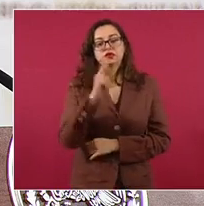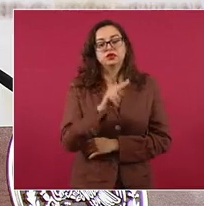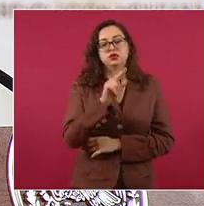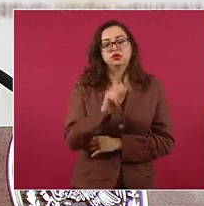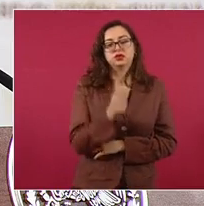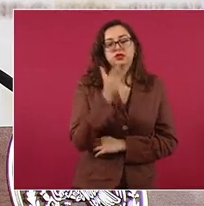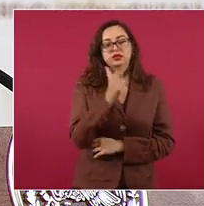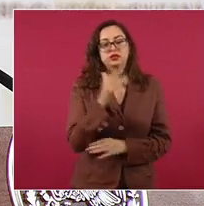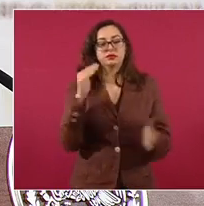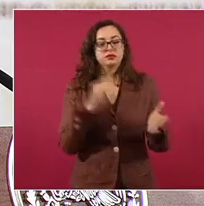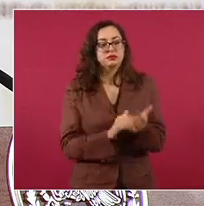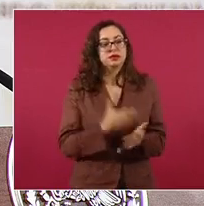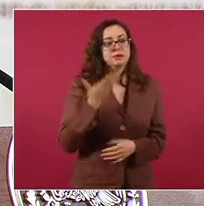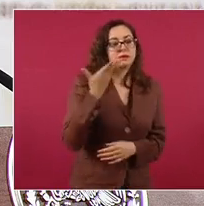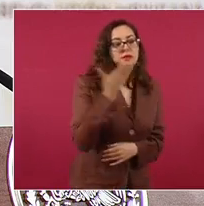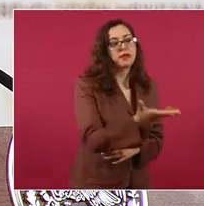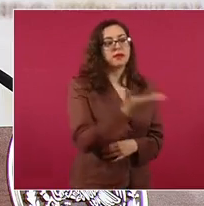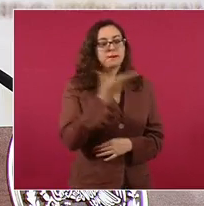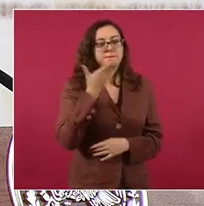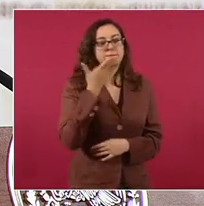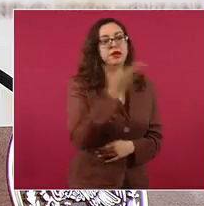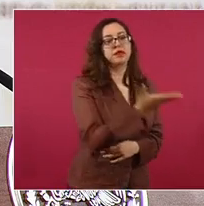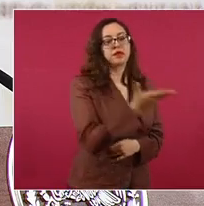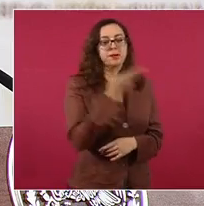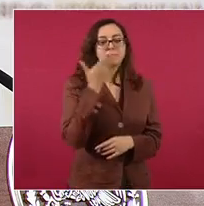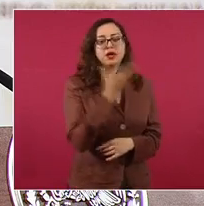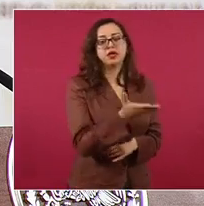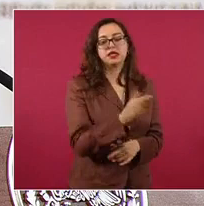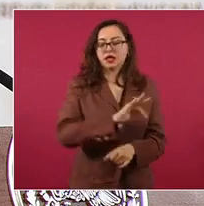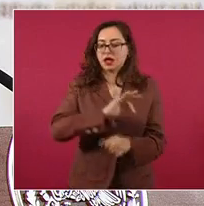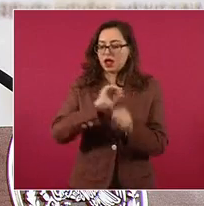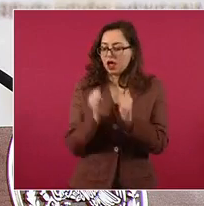387.541 solicitantes de condición de refugiado,